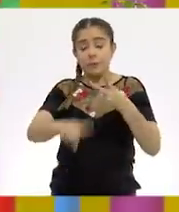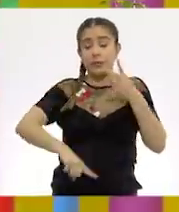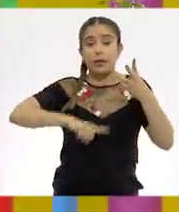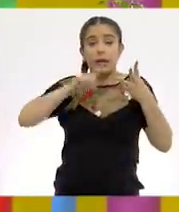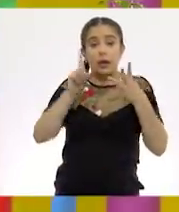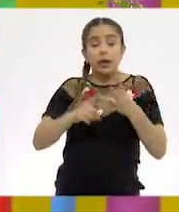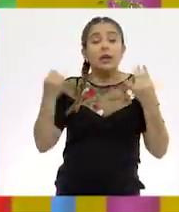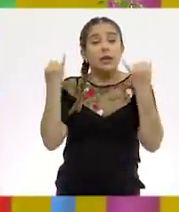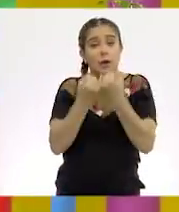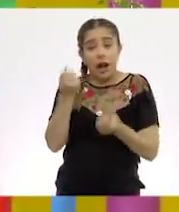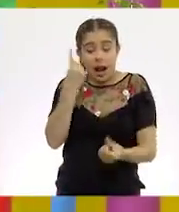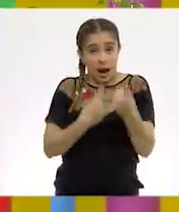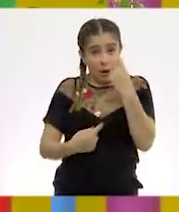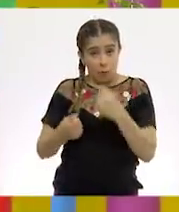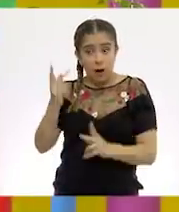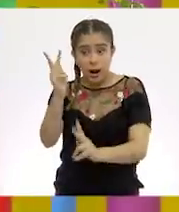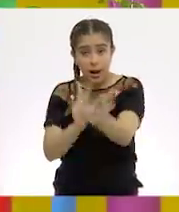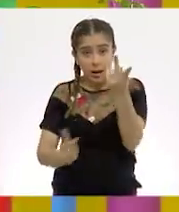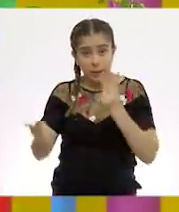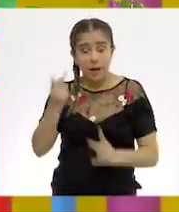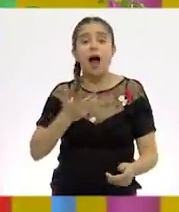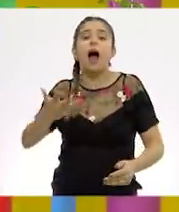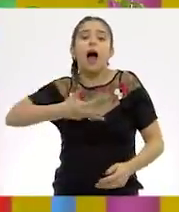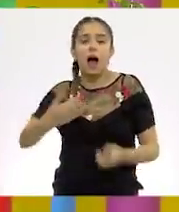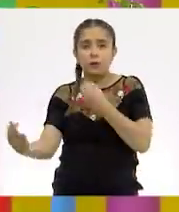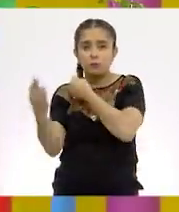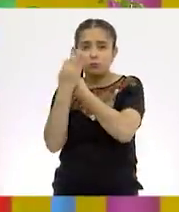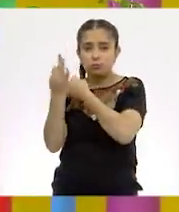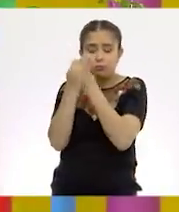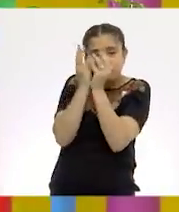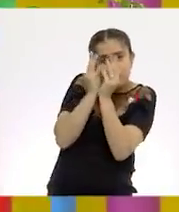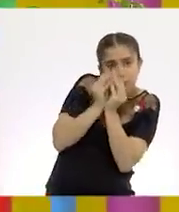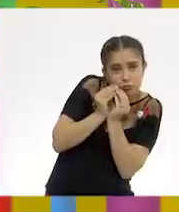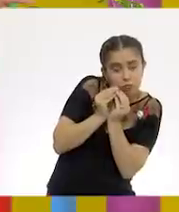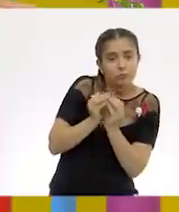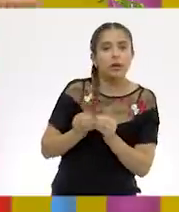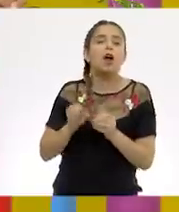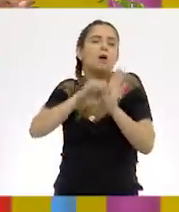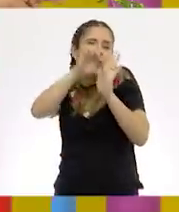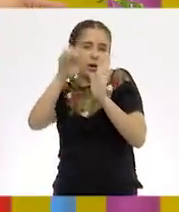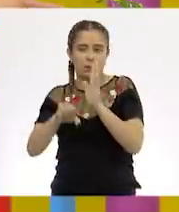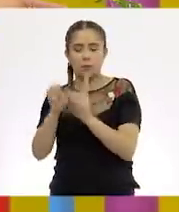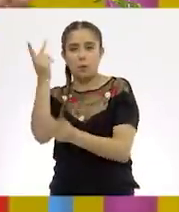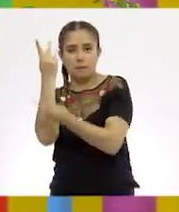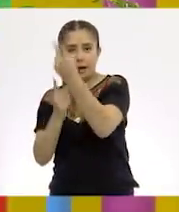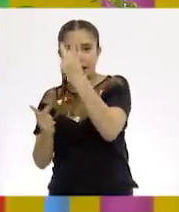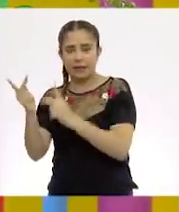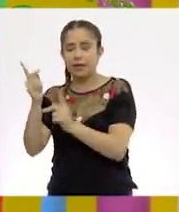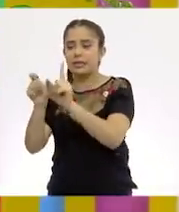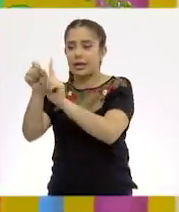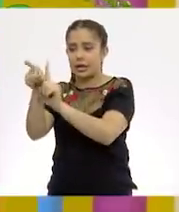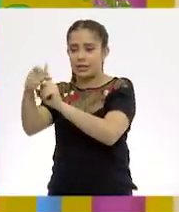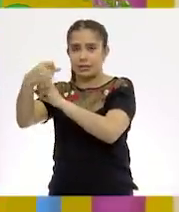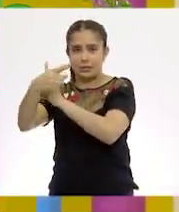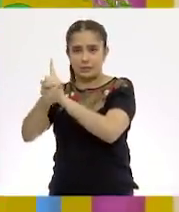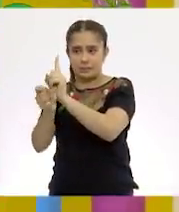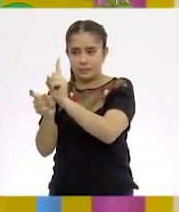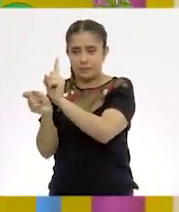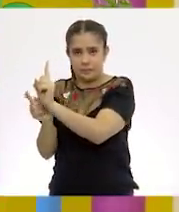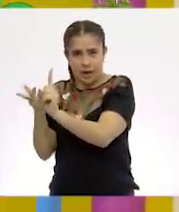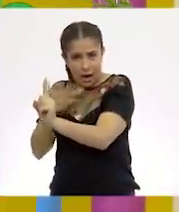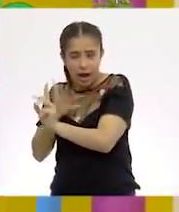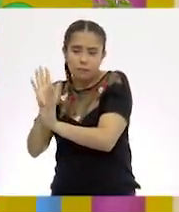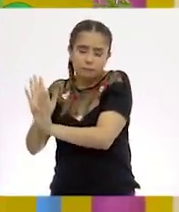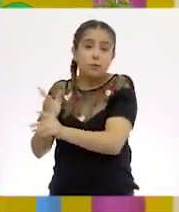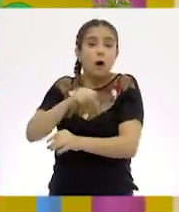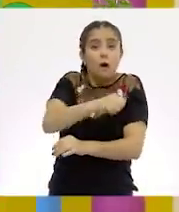día algunas plantas se protegen. Las que no tienen espinas, por ejemplo, se protegen como ya que se